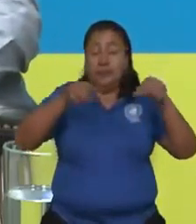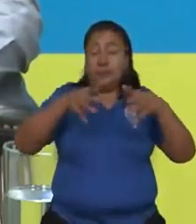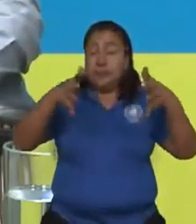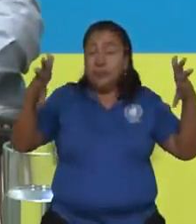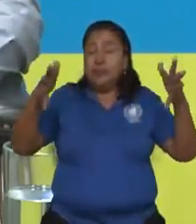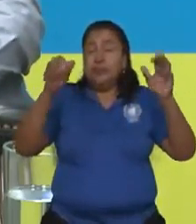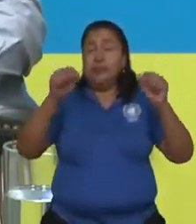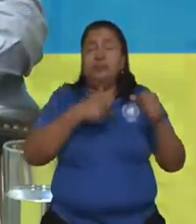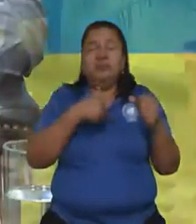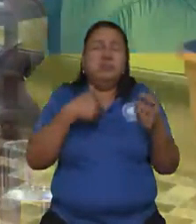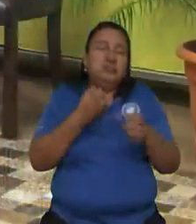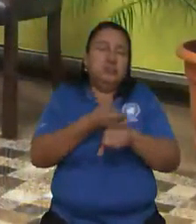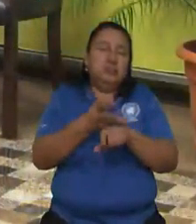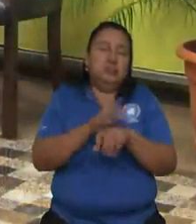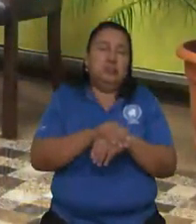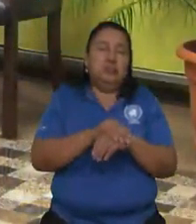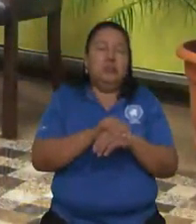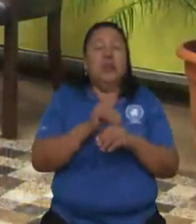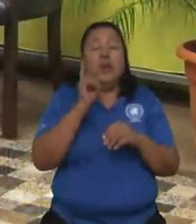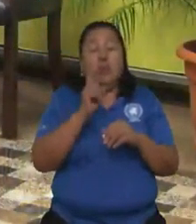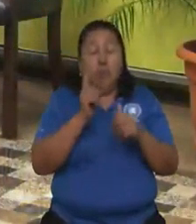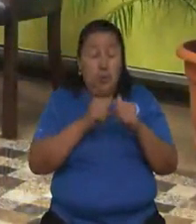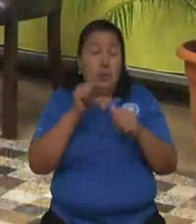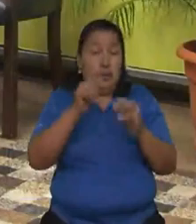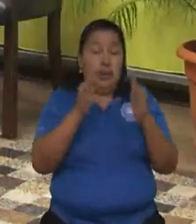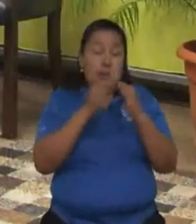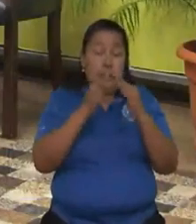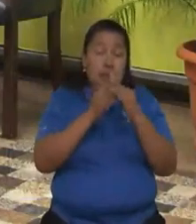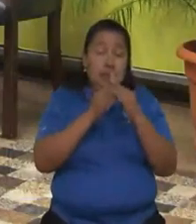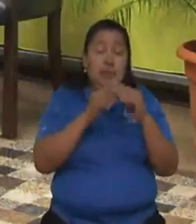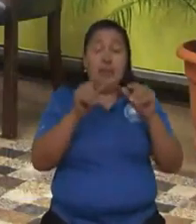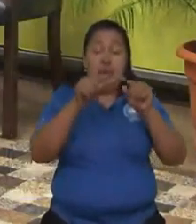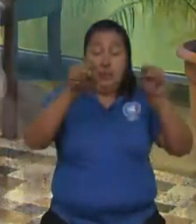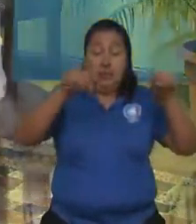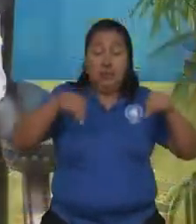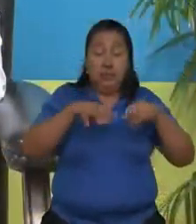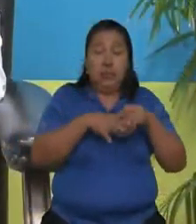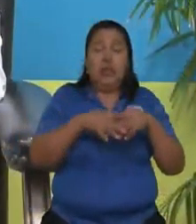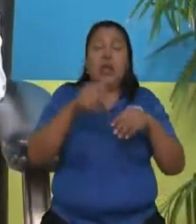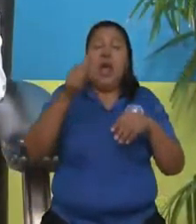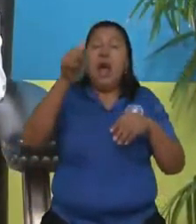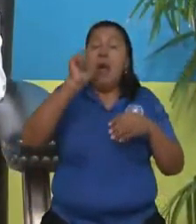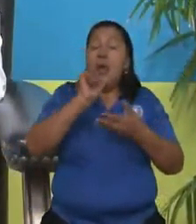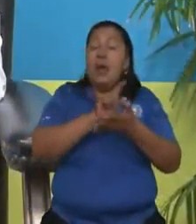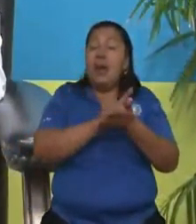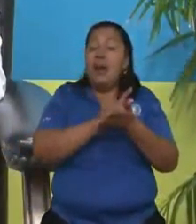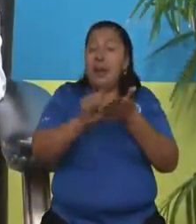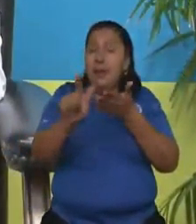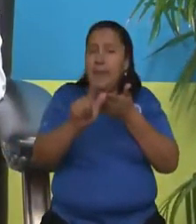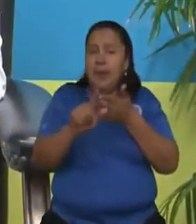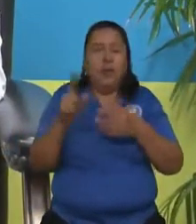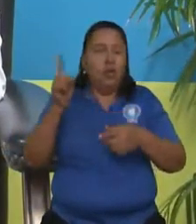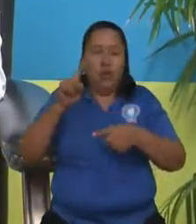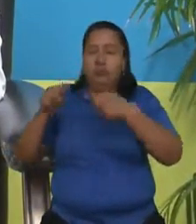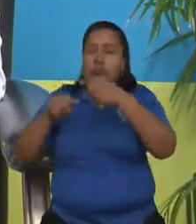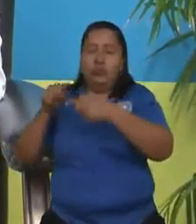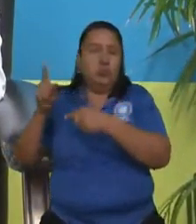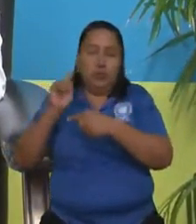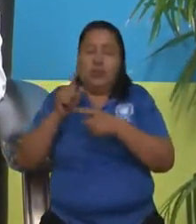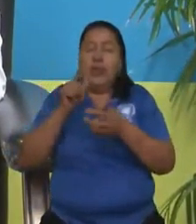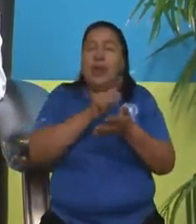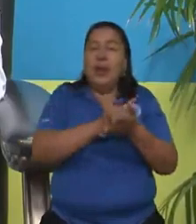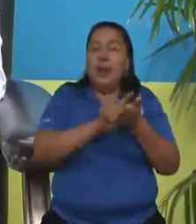río, en la piscina, piscina también hablando de dos tipos de piscinas, la que tenemos en la casa y aquella donde están los